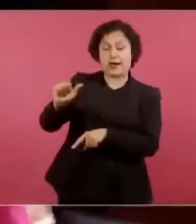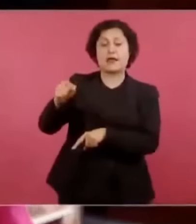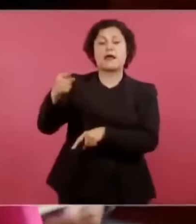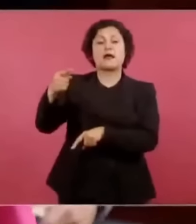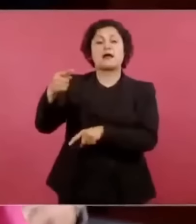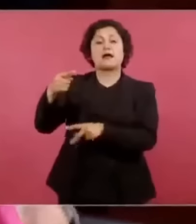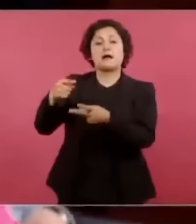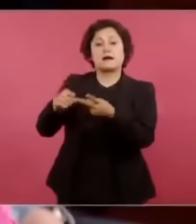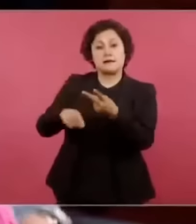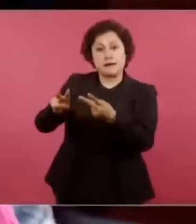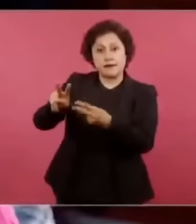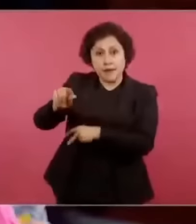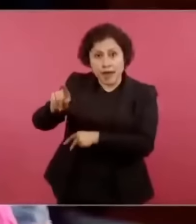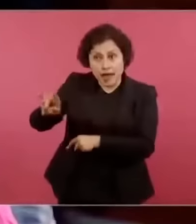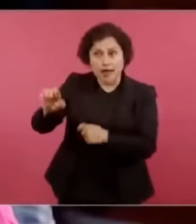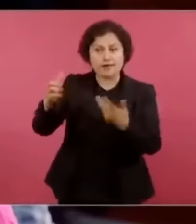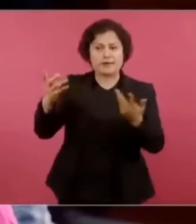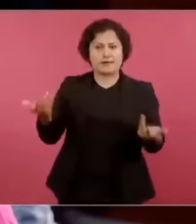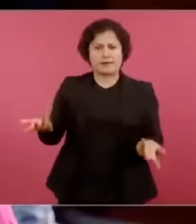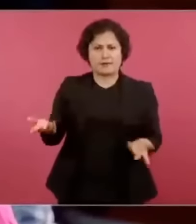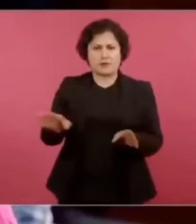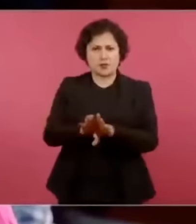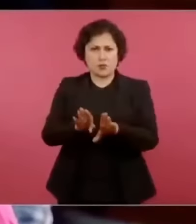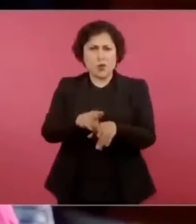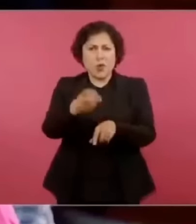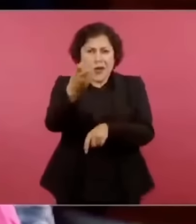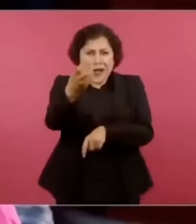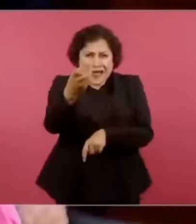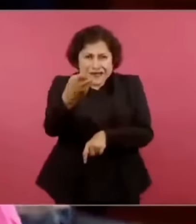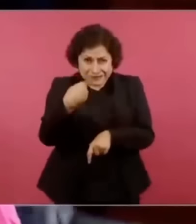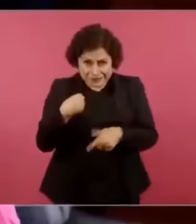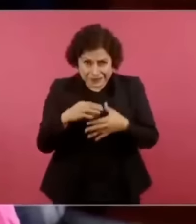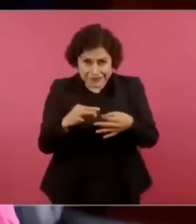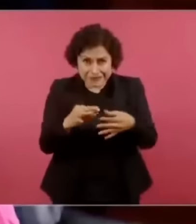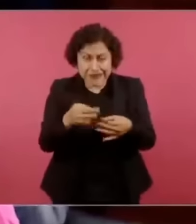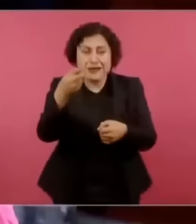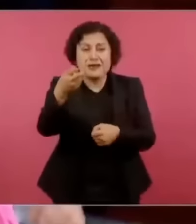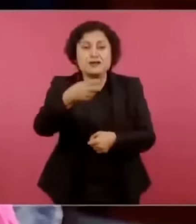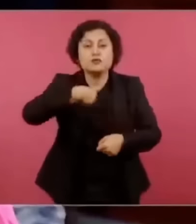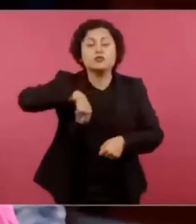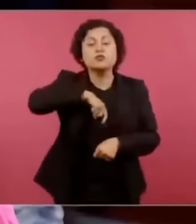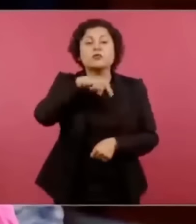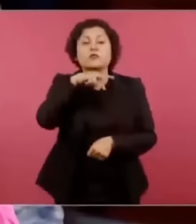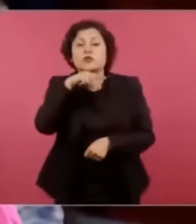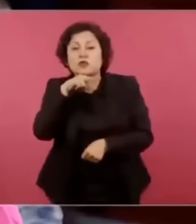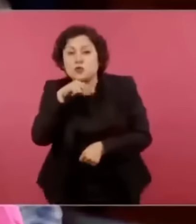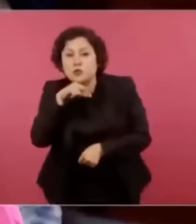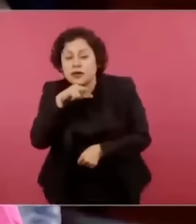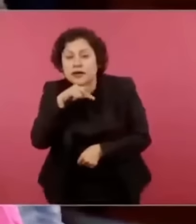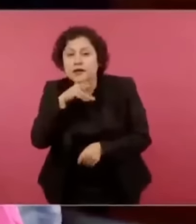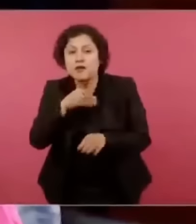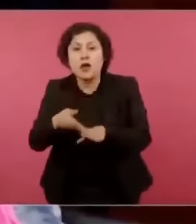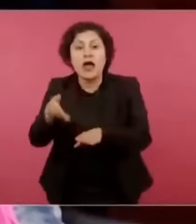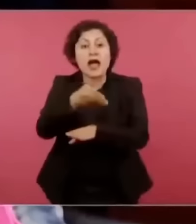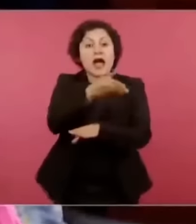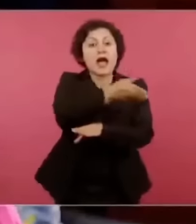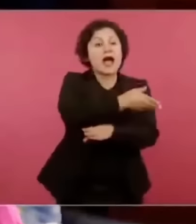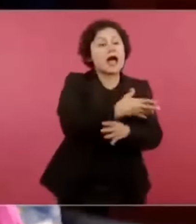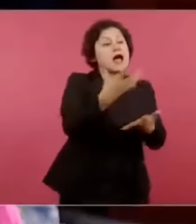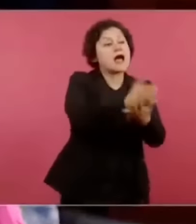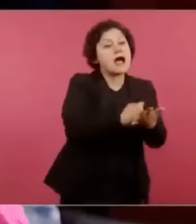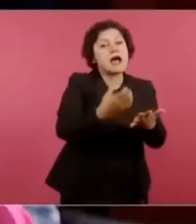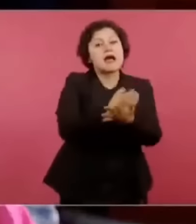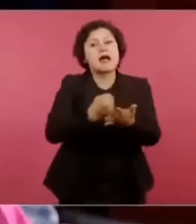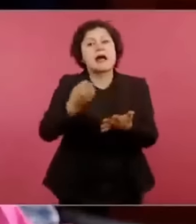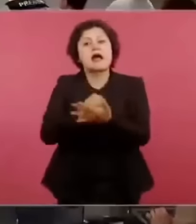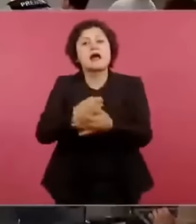¿cómo? Entonces, esa es la preocupación, presidente, que para ganar elecciones fueron recogiendo cascajo de Pero todos vamos